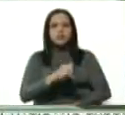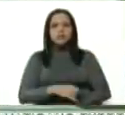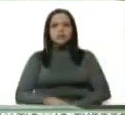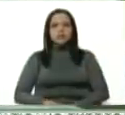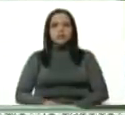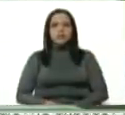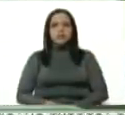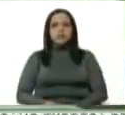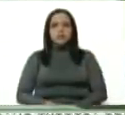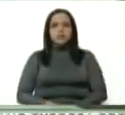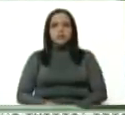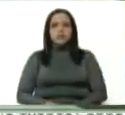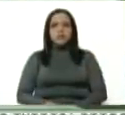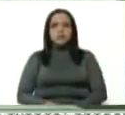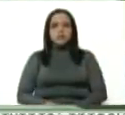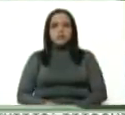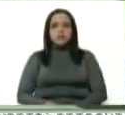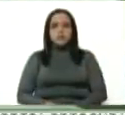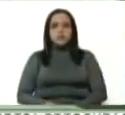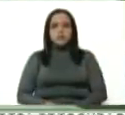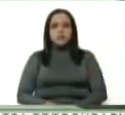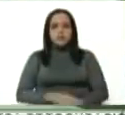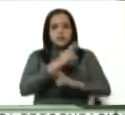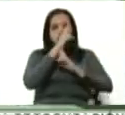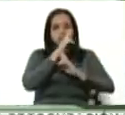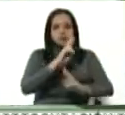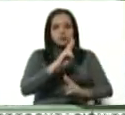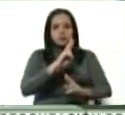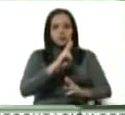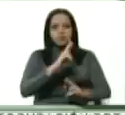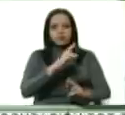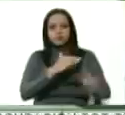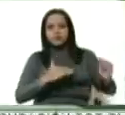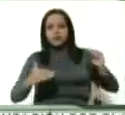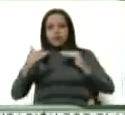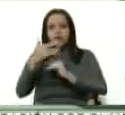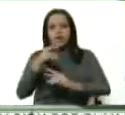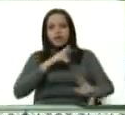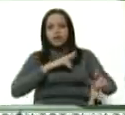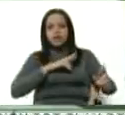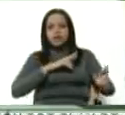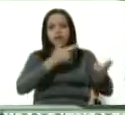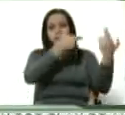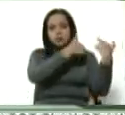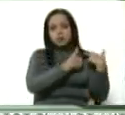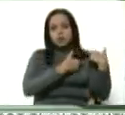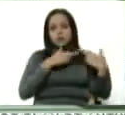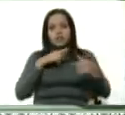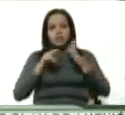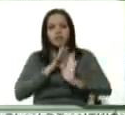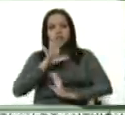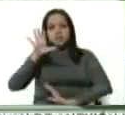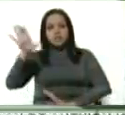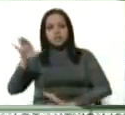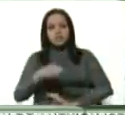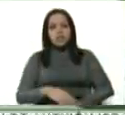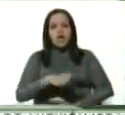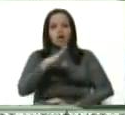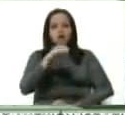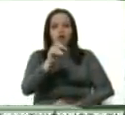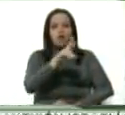cordial, respetuosa con el alto representante para las relaciones exteriores de la Unión Europea, señor Josep